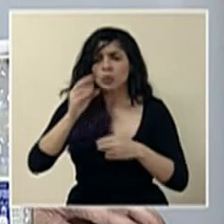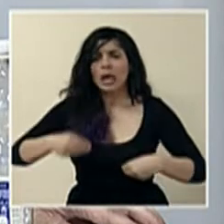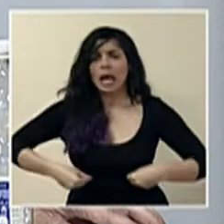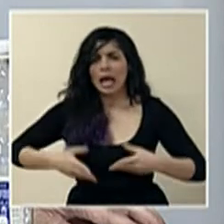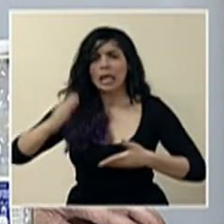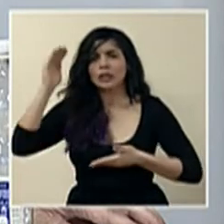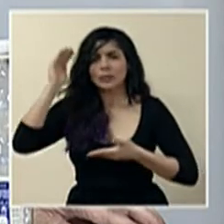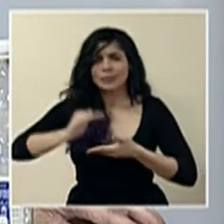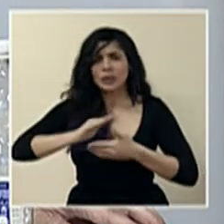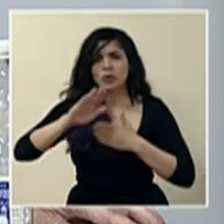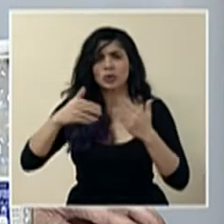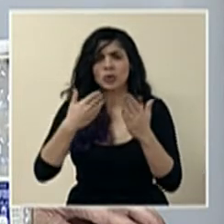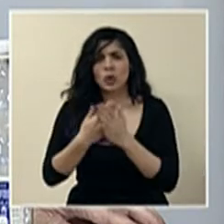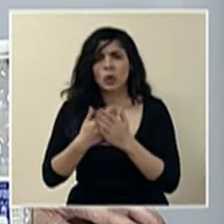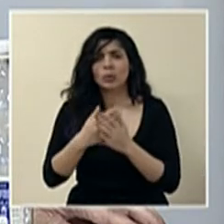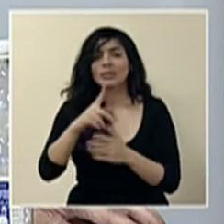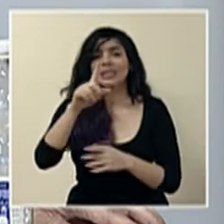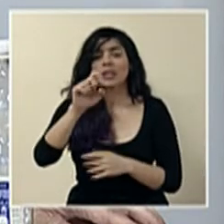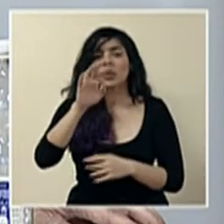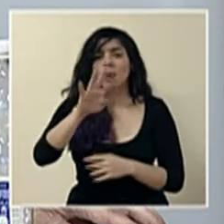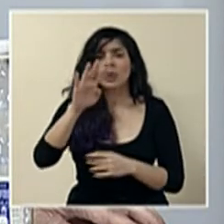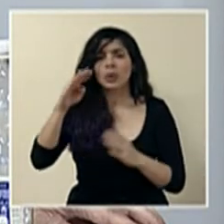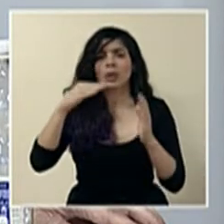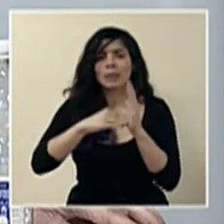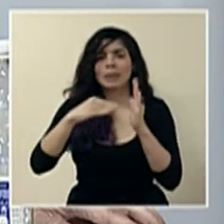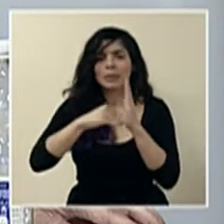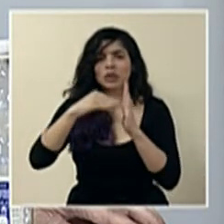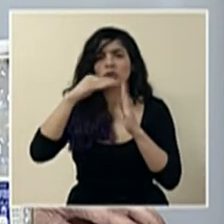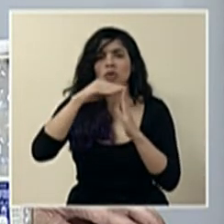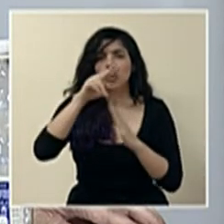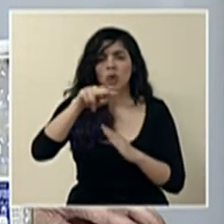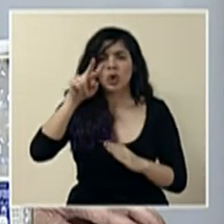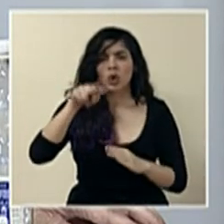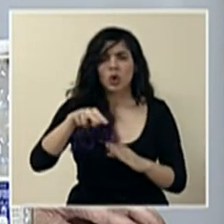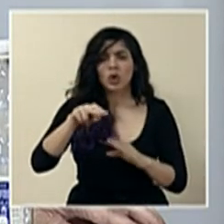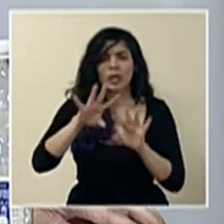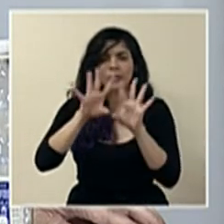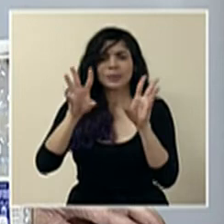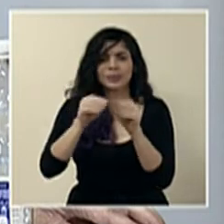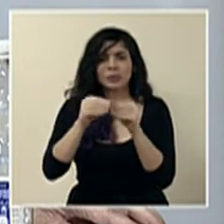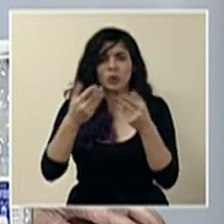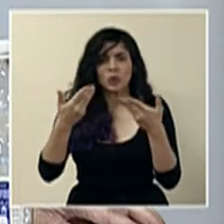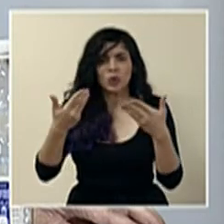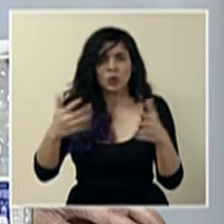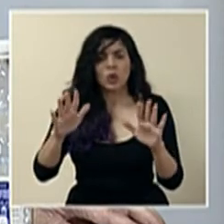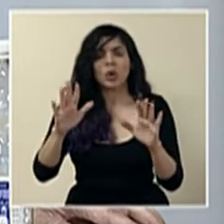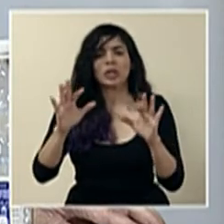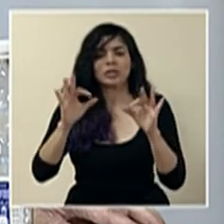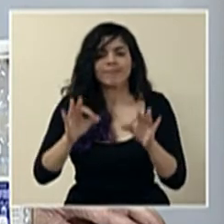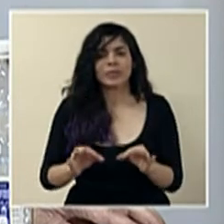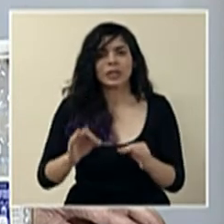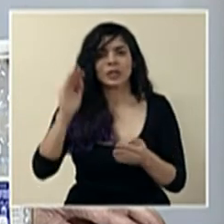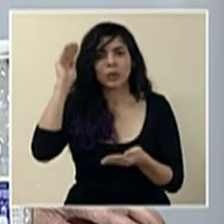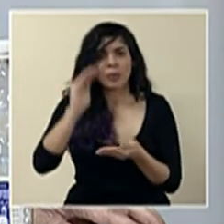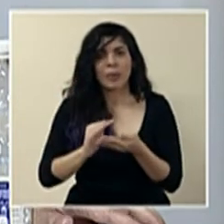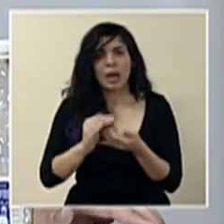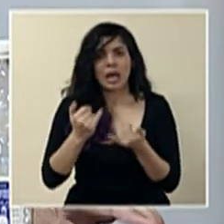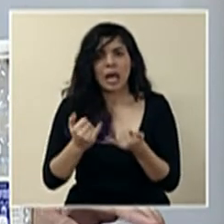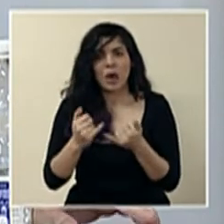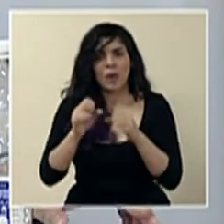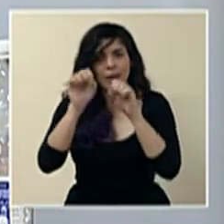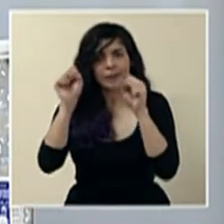gasto público. 144,000 millones de colones es lo que ya hemos decidido cortar y estamos